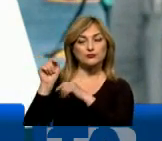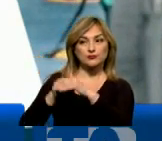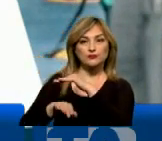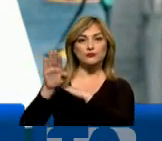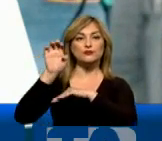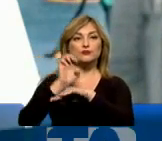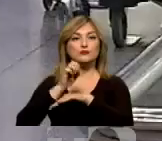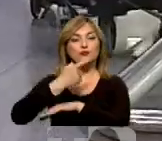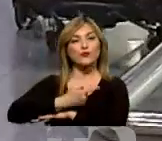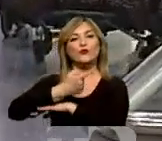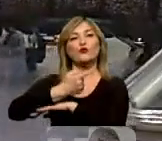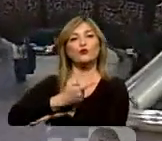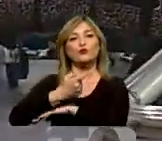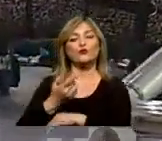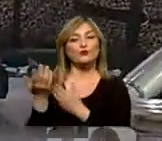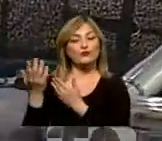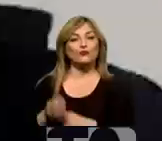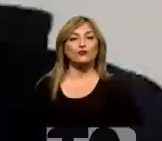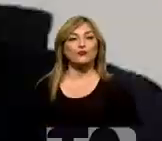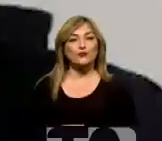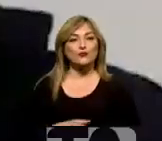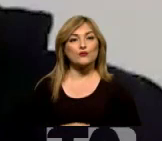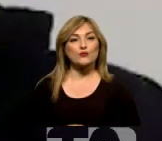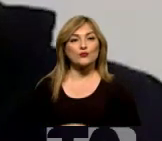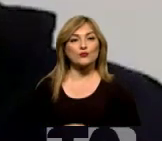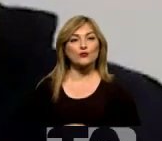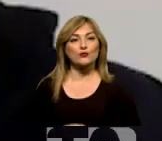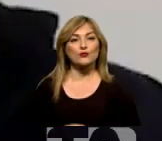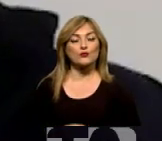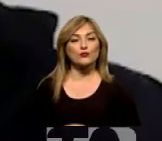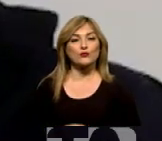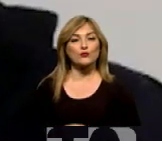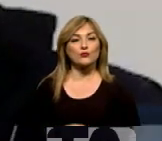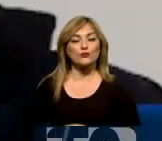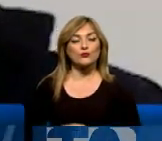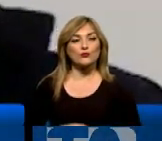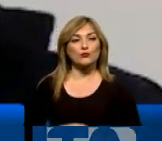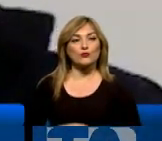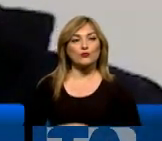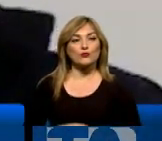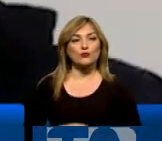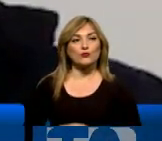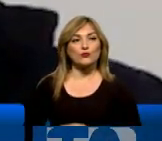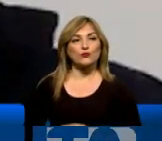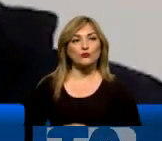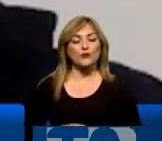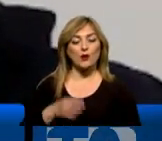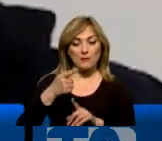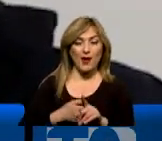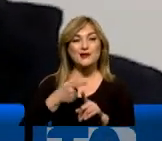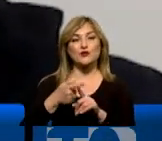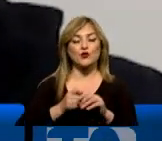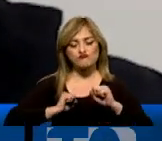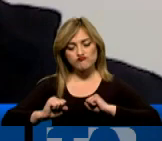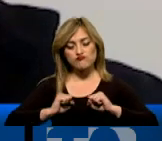ingresan al país a diario por esta terminal aérea. Estamos haciendo permanentemente desde hace muchos meses un gran esfuerzo para dar